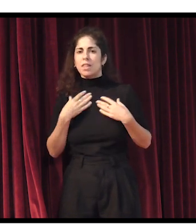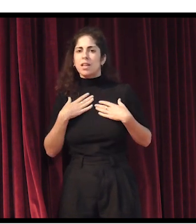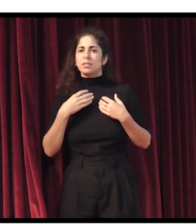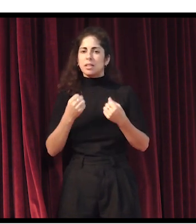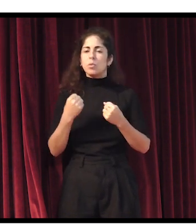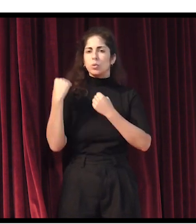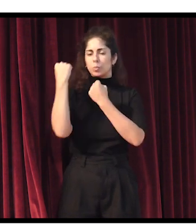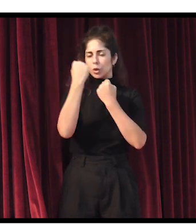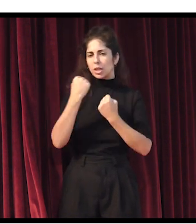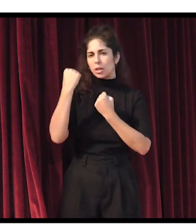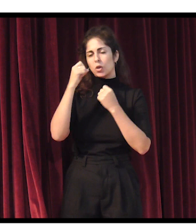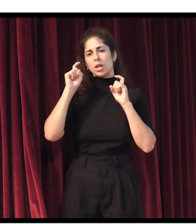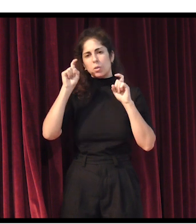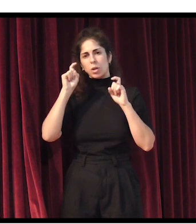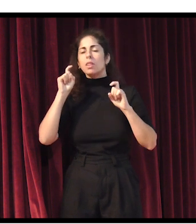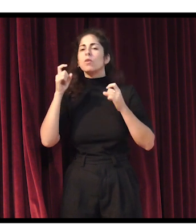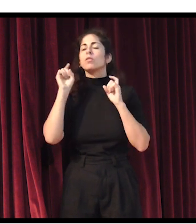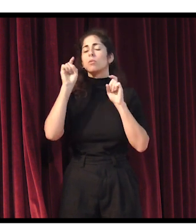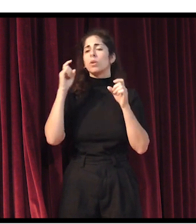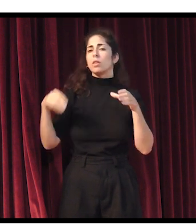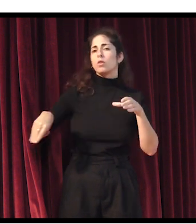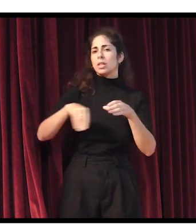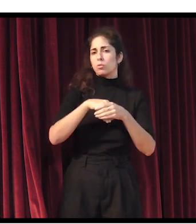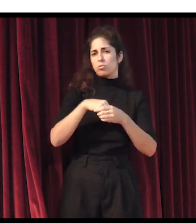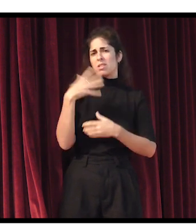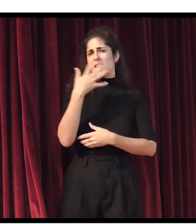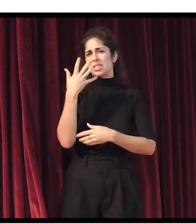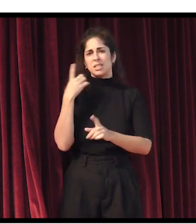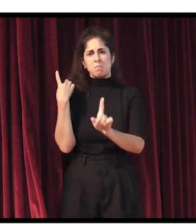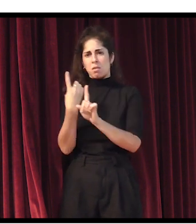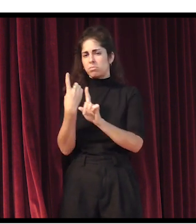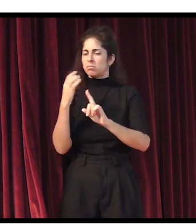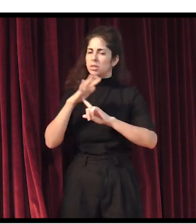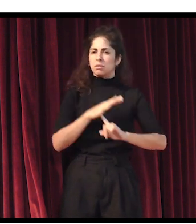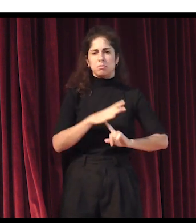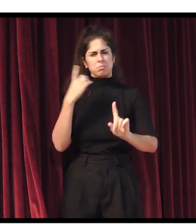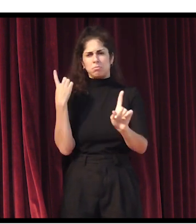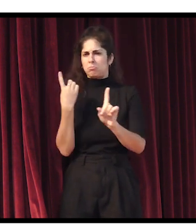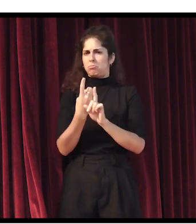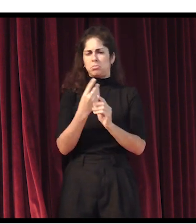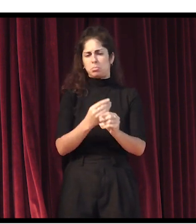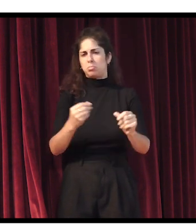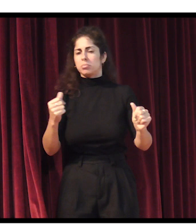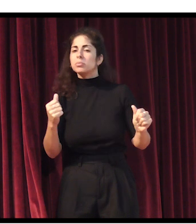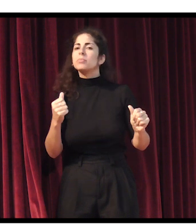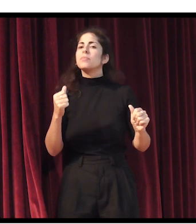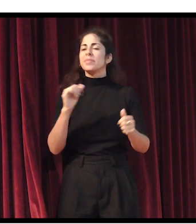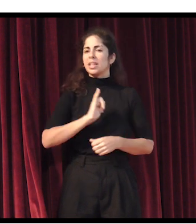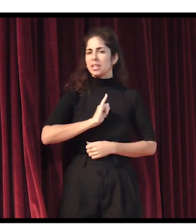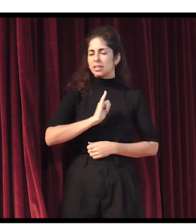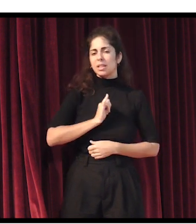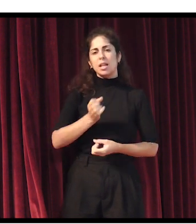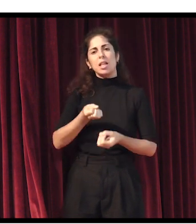protección, a la educación, garantizar una educación inclusiva que evite el estigma y la discriminación, derecho a una identidad, a una información